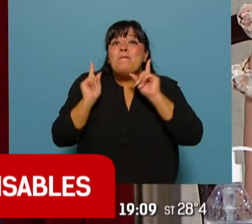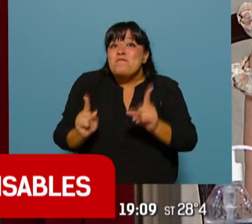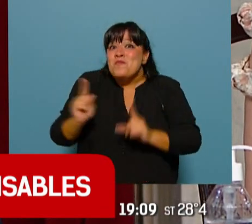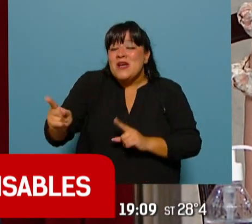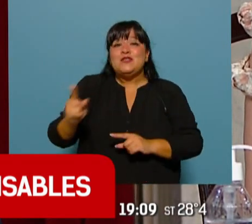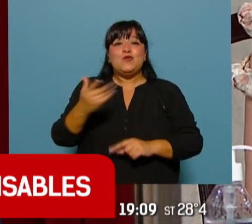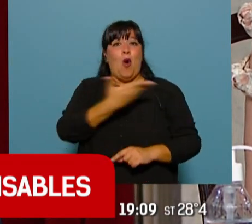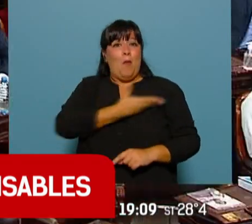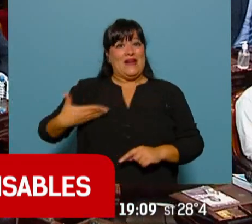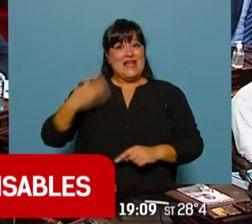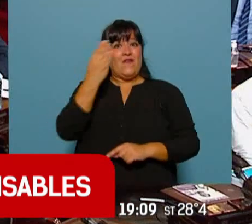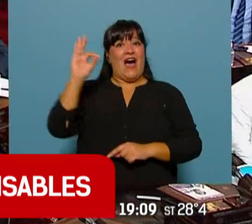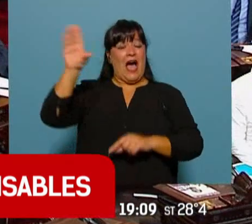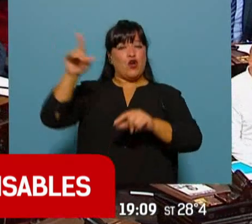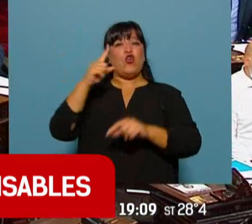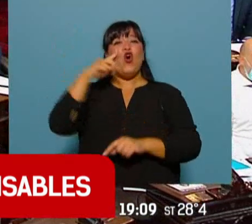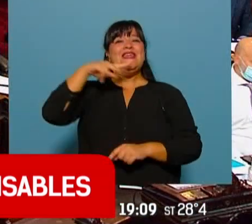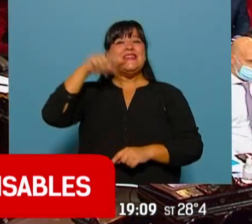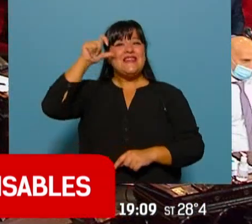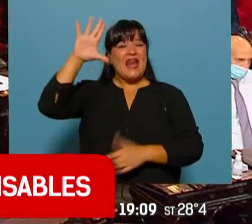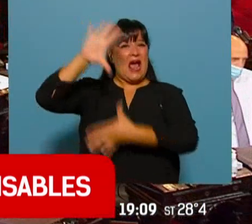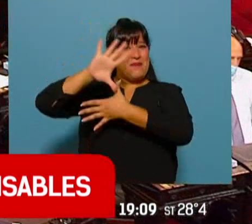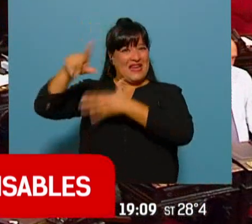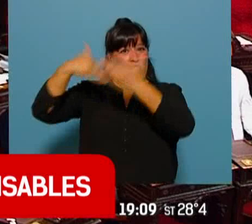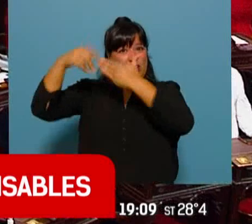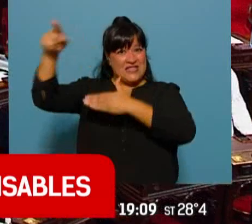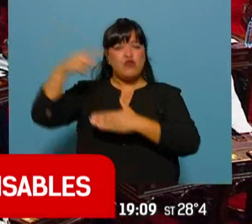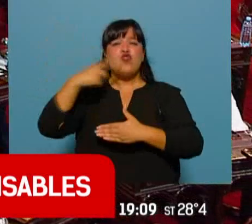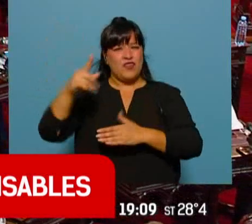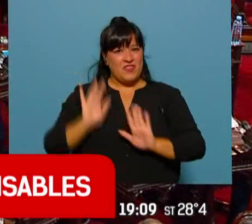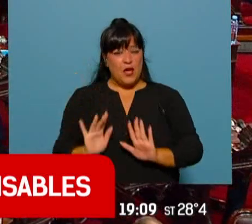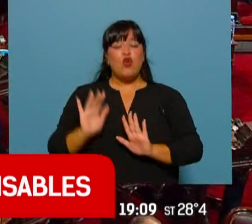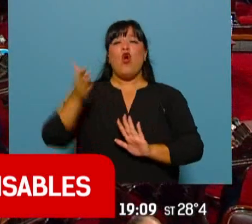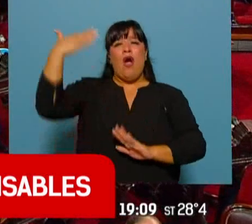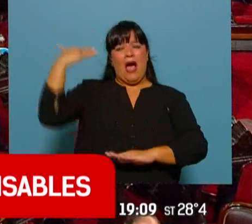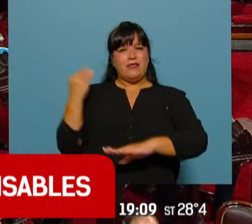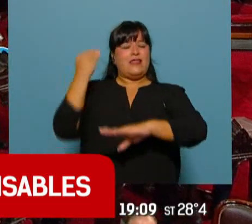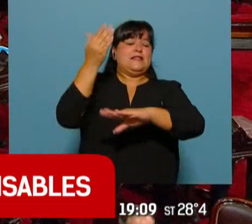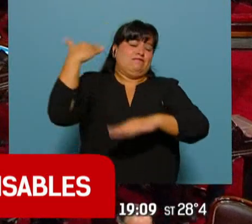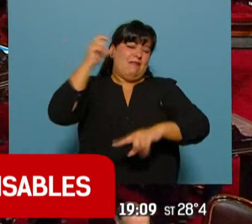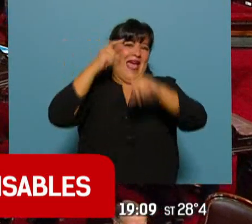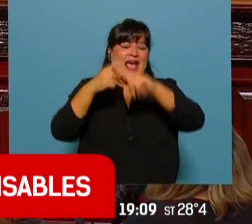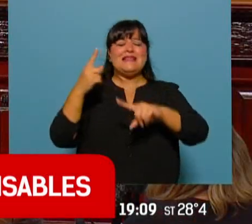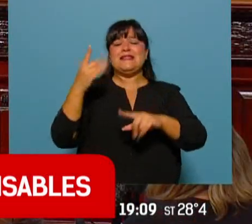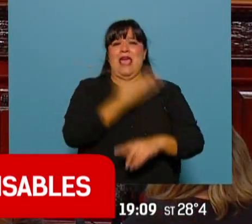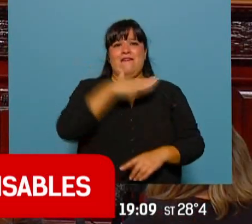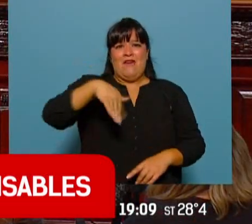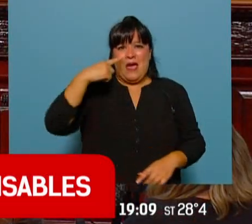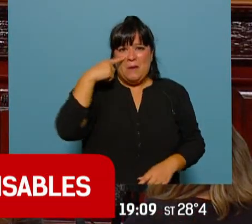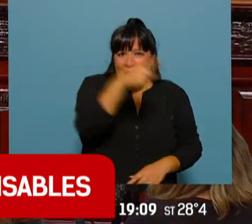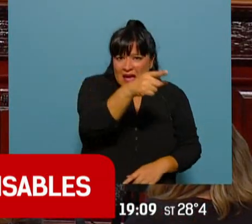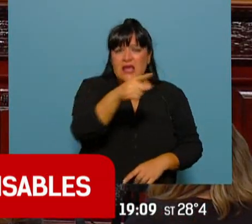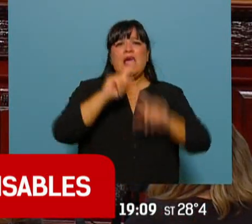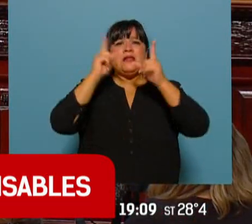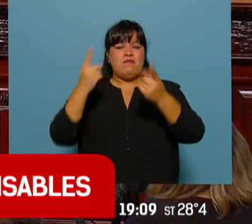mismísimo presidente del Banco Interamericano de Desarrollo, que en sus días de director del Fondo Monetario Internacional en